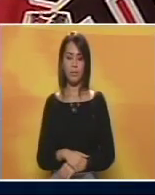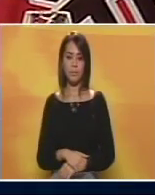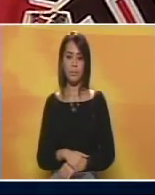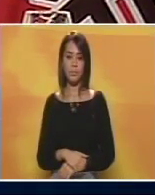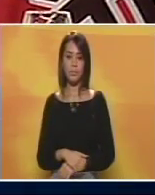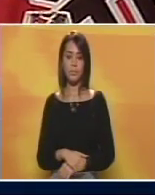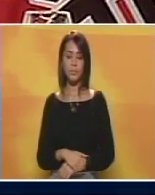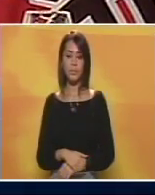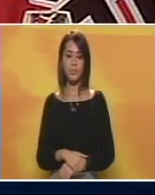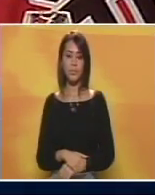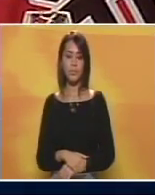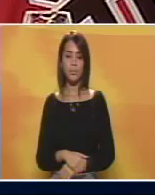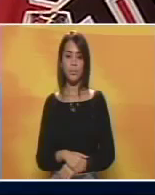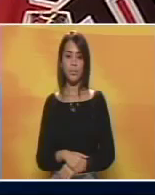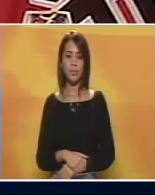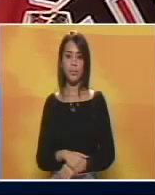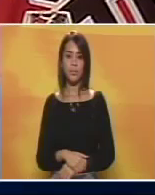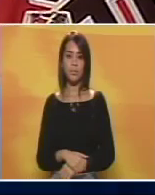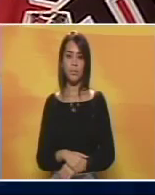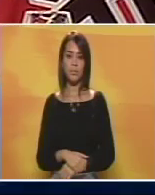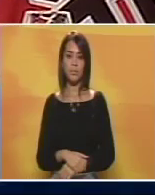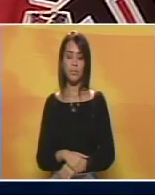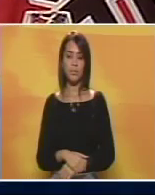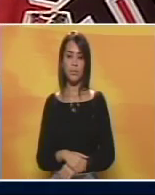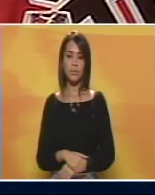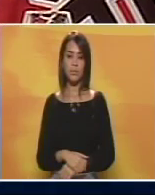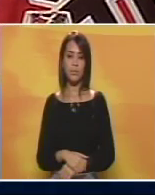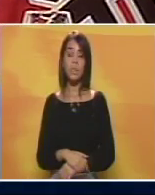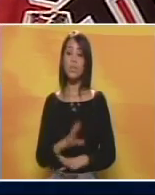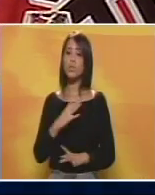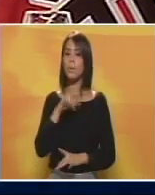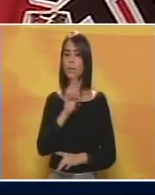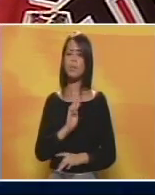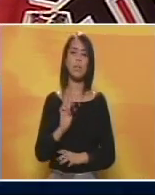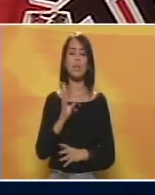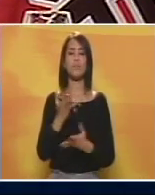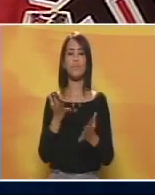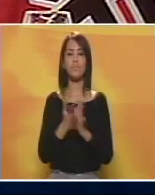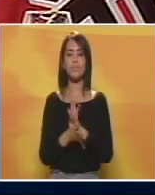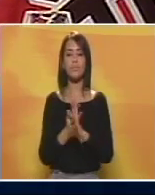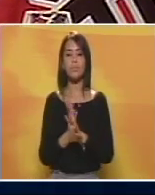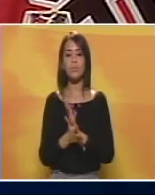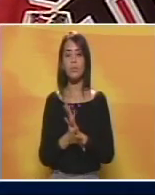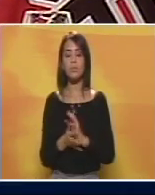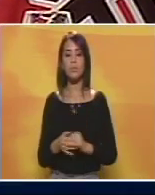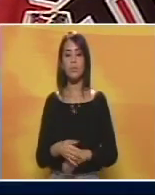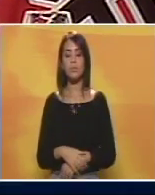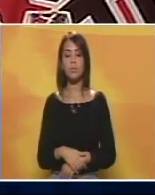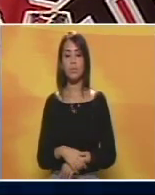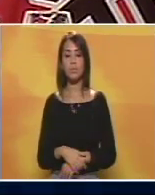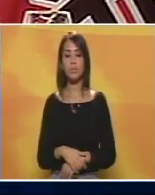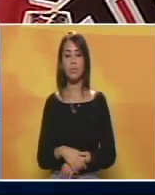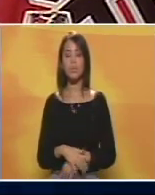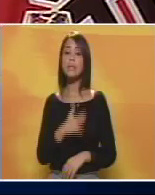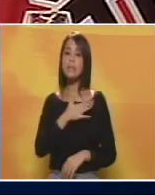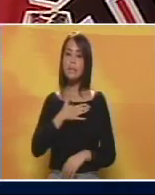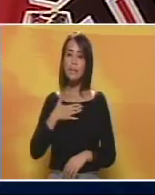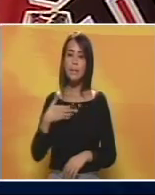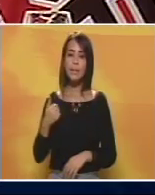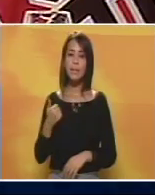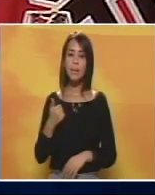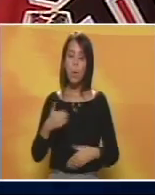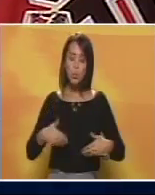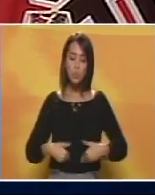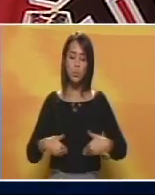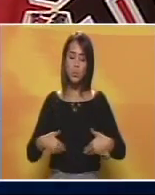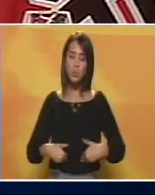Asimismo, adelantando, no para hacerlo para todo siempre de esta manera, pero queremos hacer un